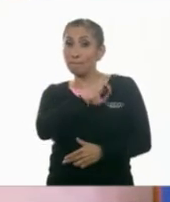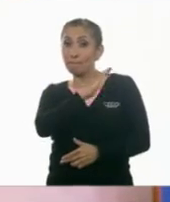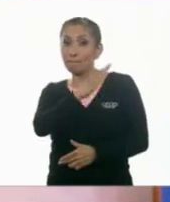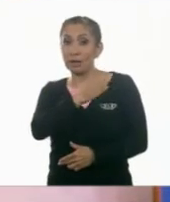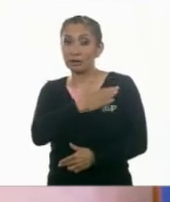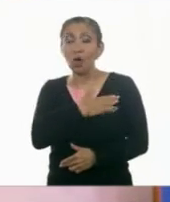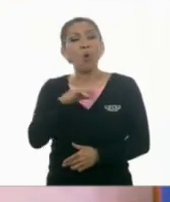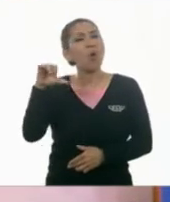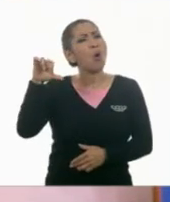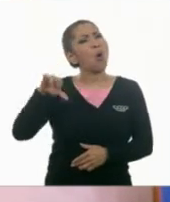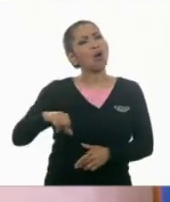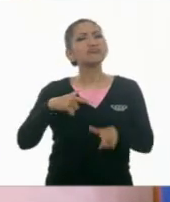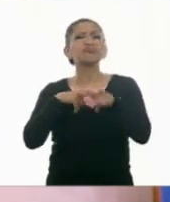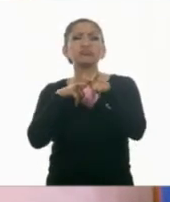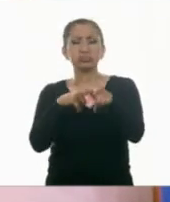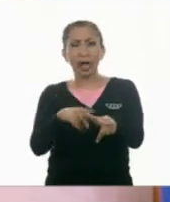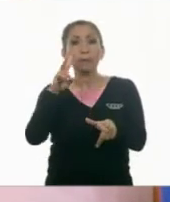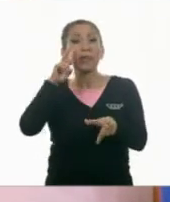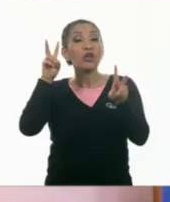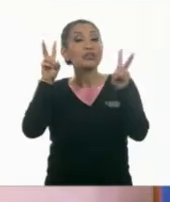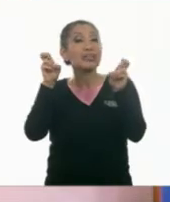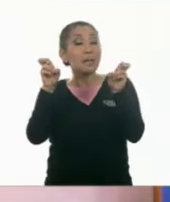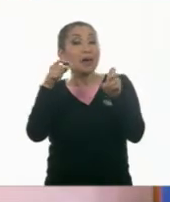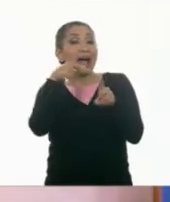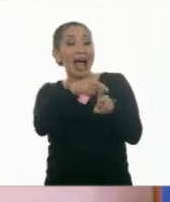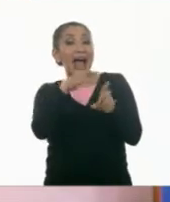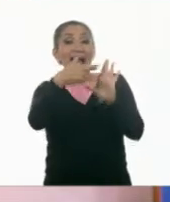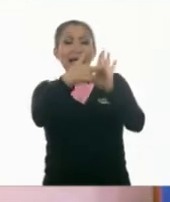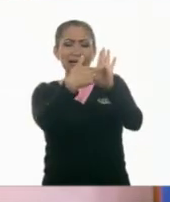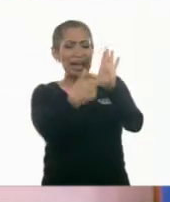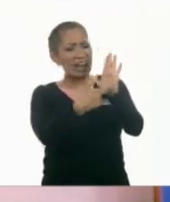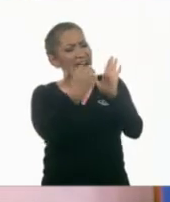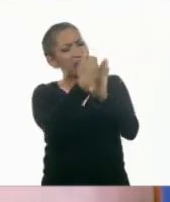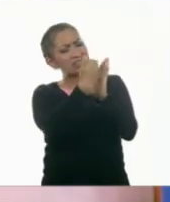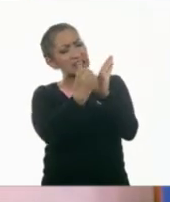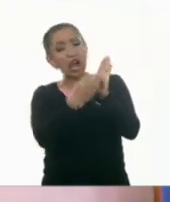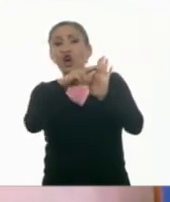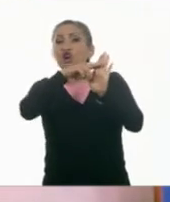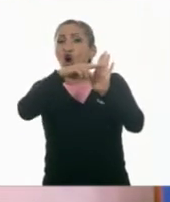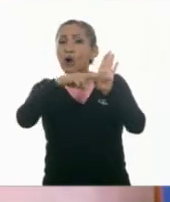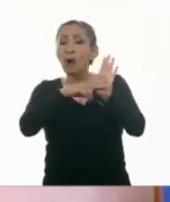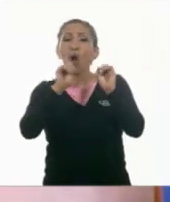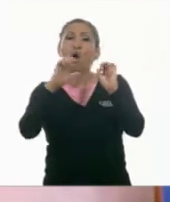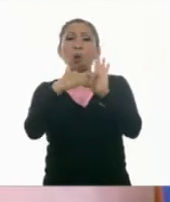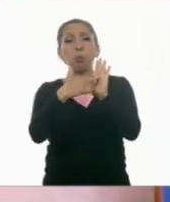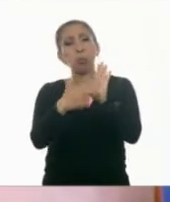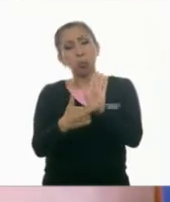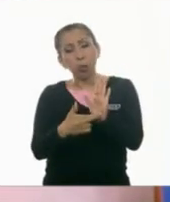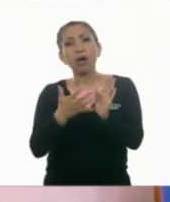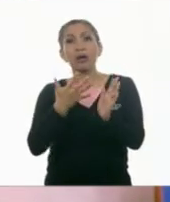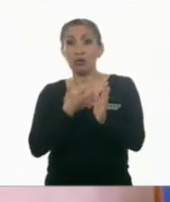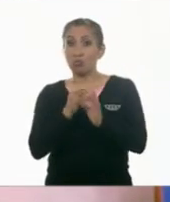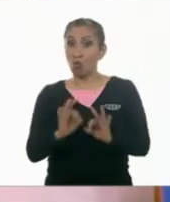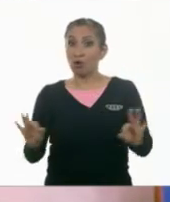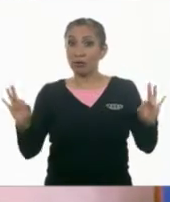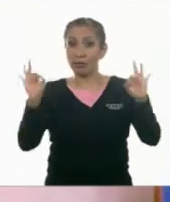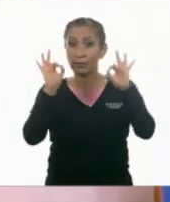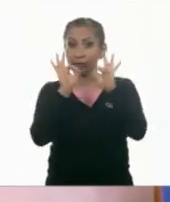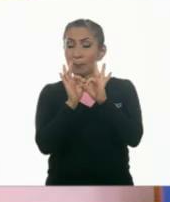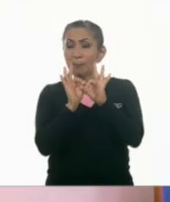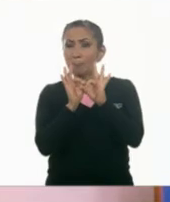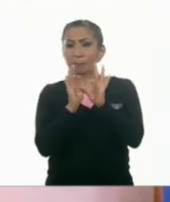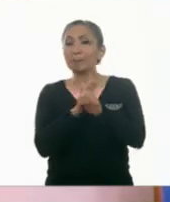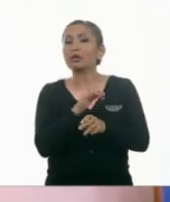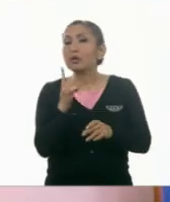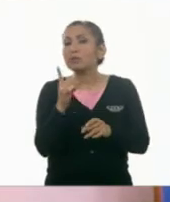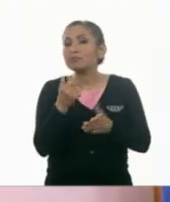español. El día de hoy continuaremos viendo el tema de las reglas. Las normas o reglas tienen mucha importancia